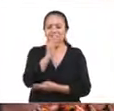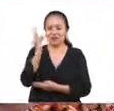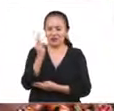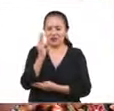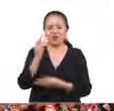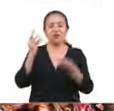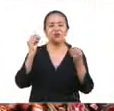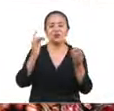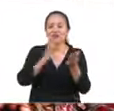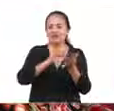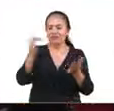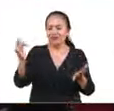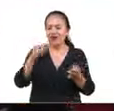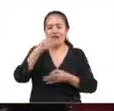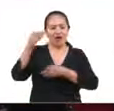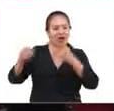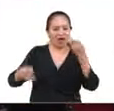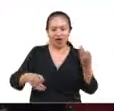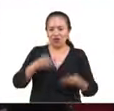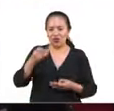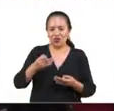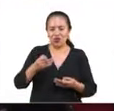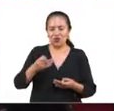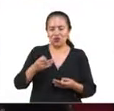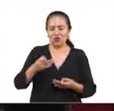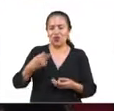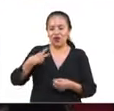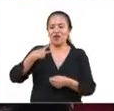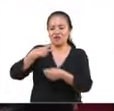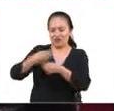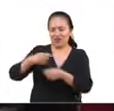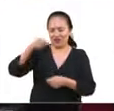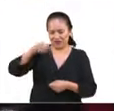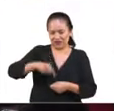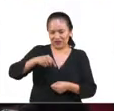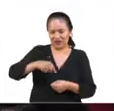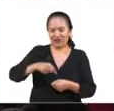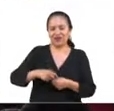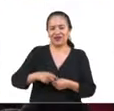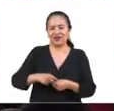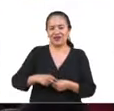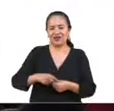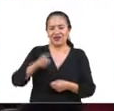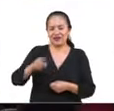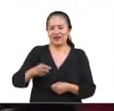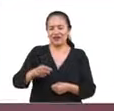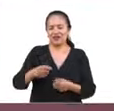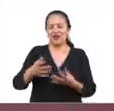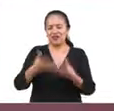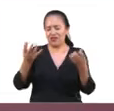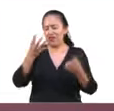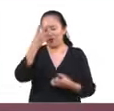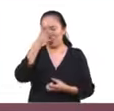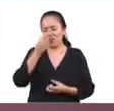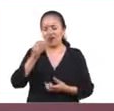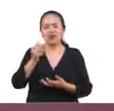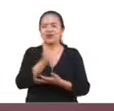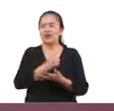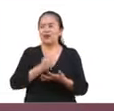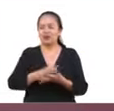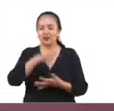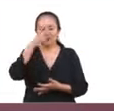Muchas gracias por recibirnos en esta alcaldía, digno territorio rural de esta gran ciudad.